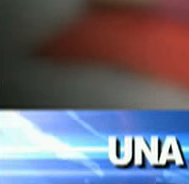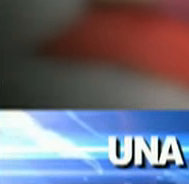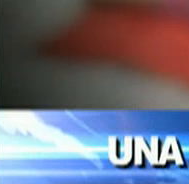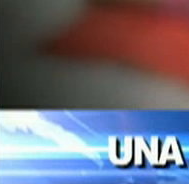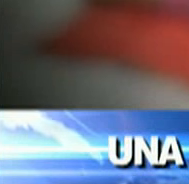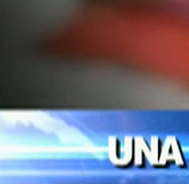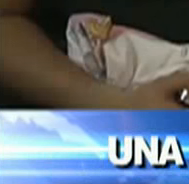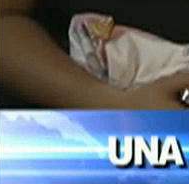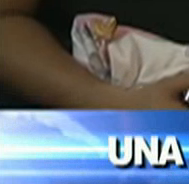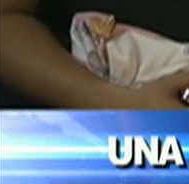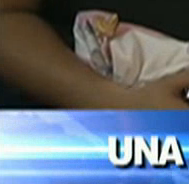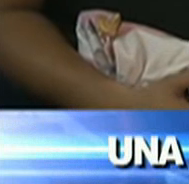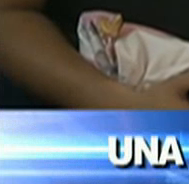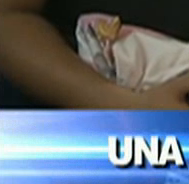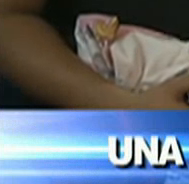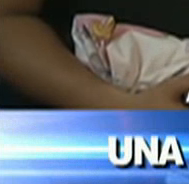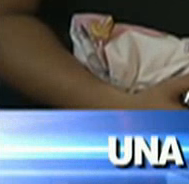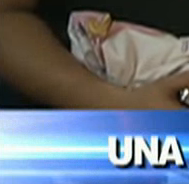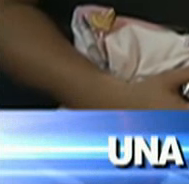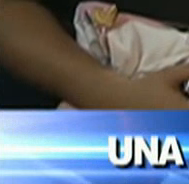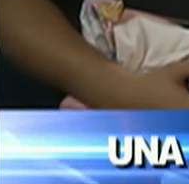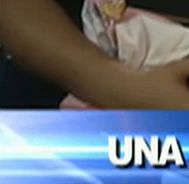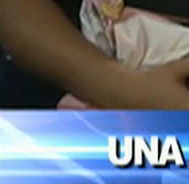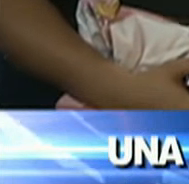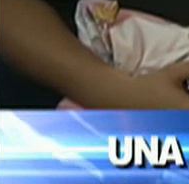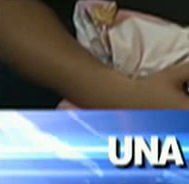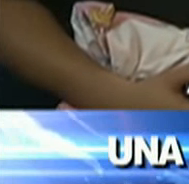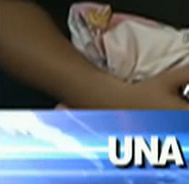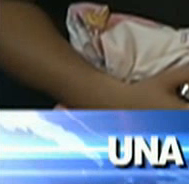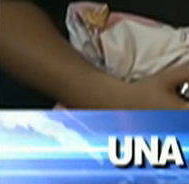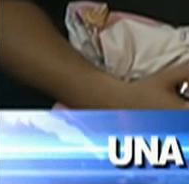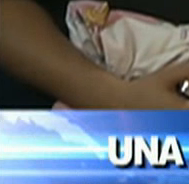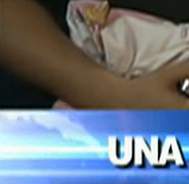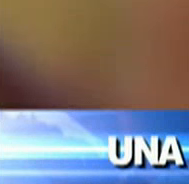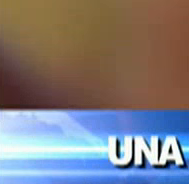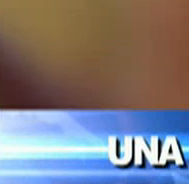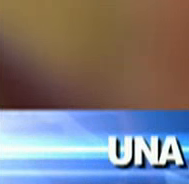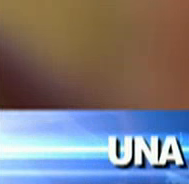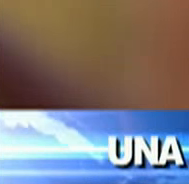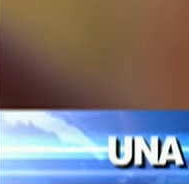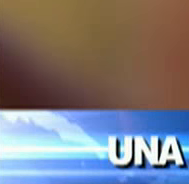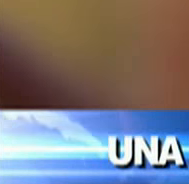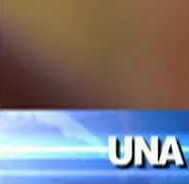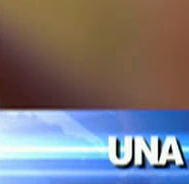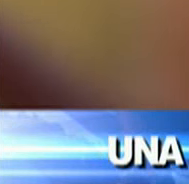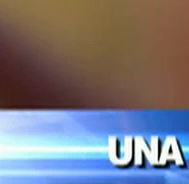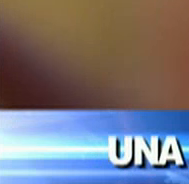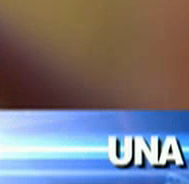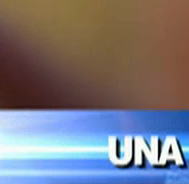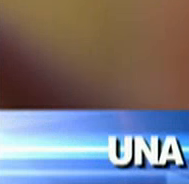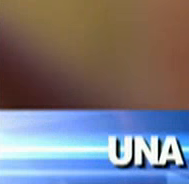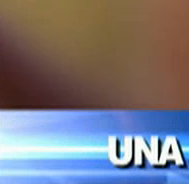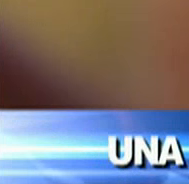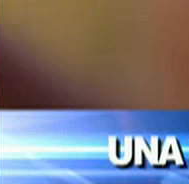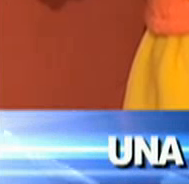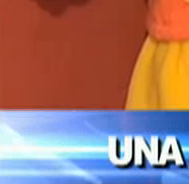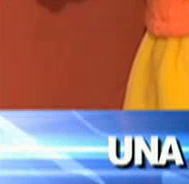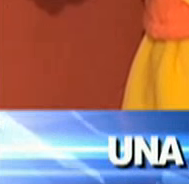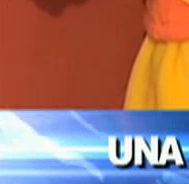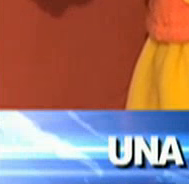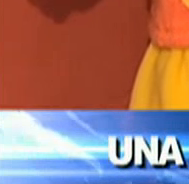extraña enfermedad conocida como piel de mariposa mantiene aislada y con gran dolor a una niña de 8 años de edad.